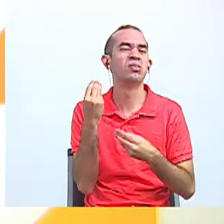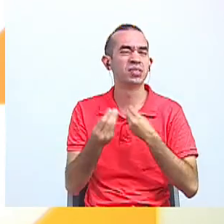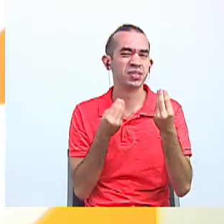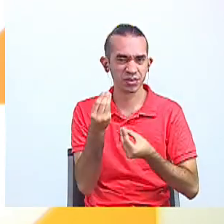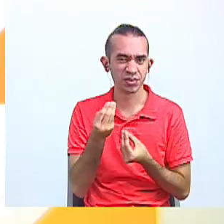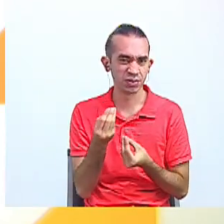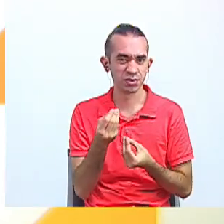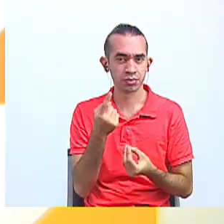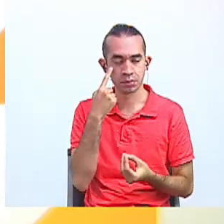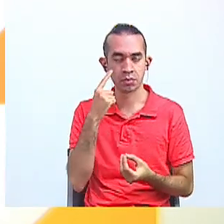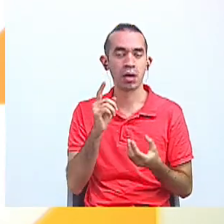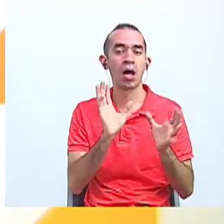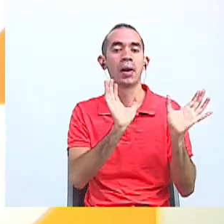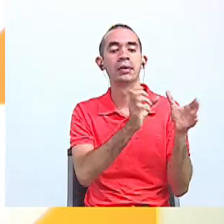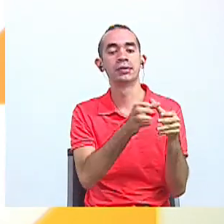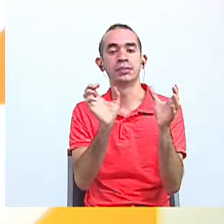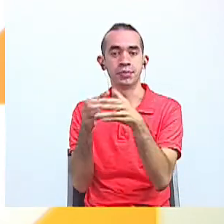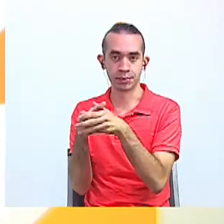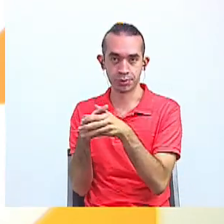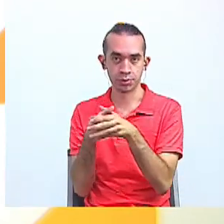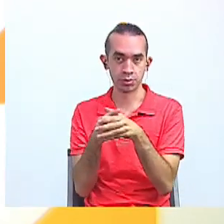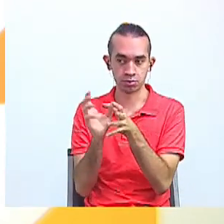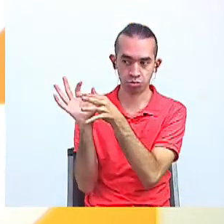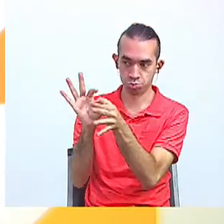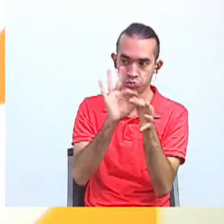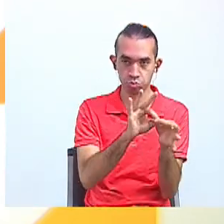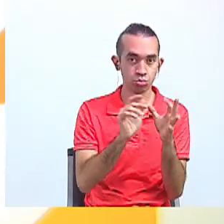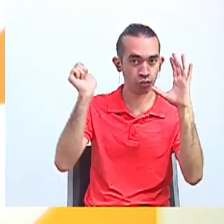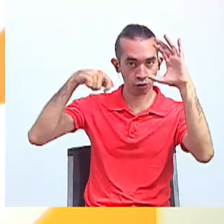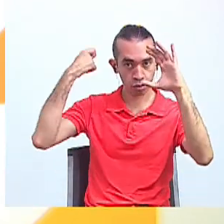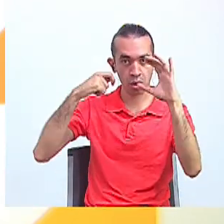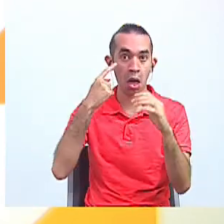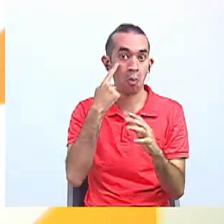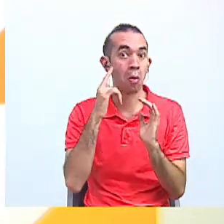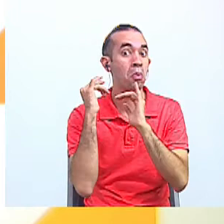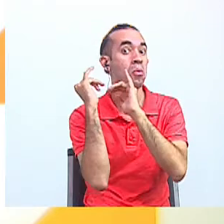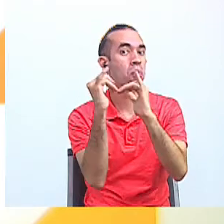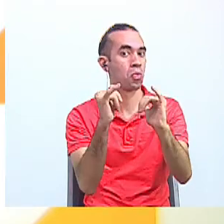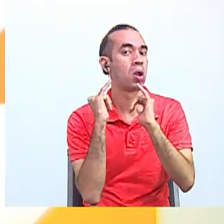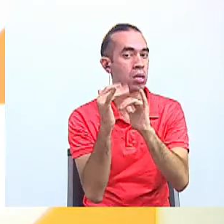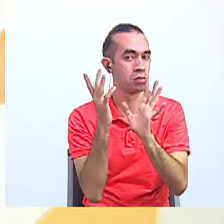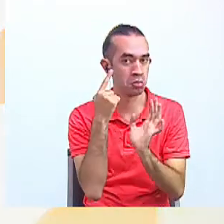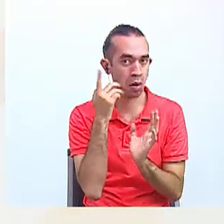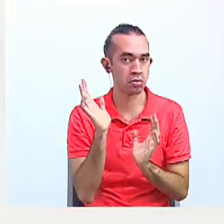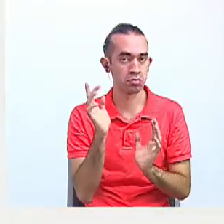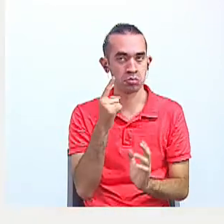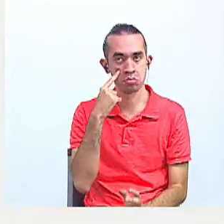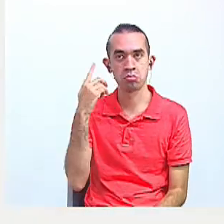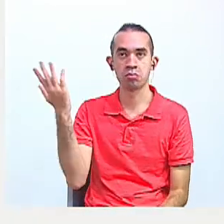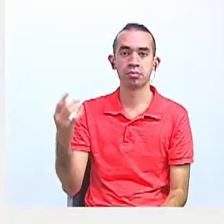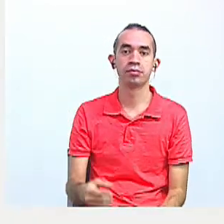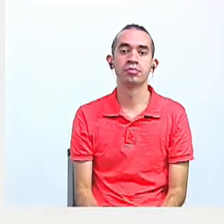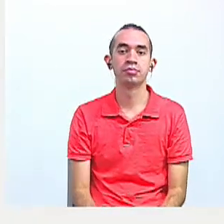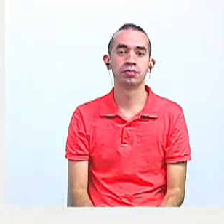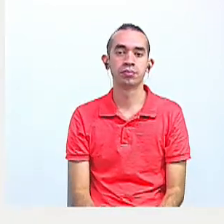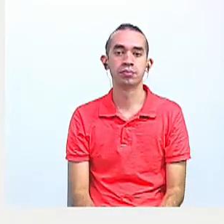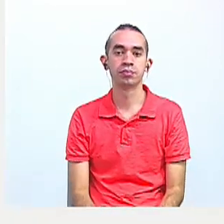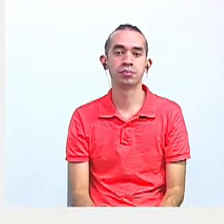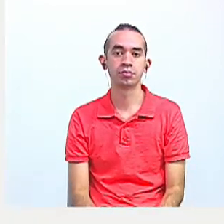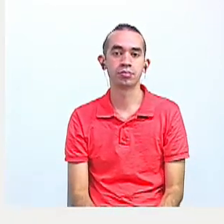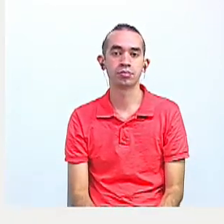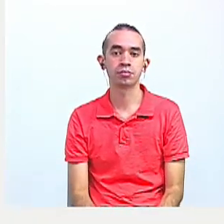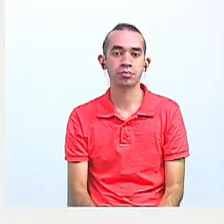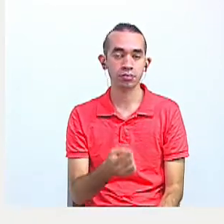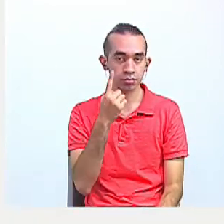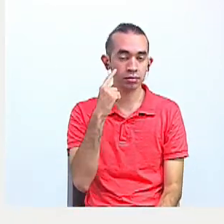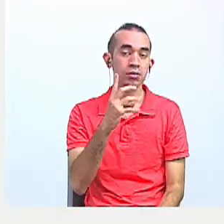la siguiente clasificación según el video para ver si lo tienen igual. Veamos. Ok, en